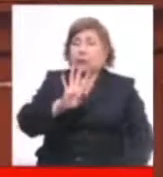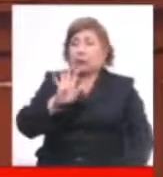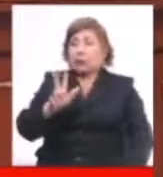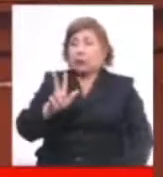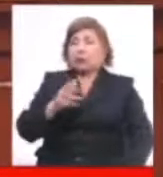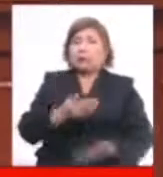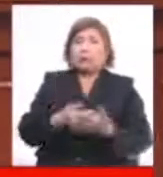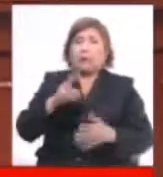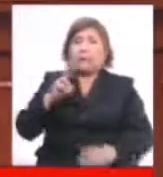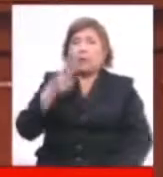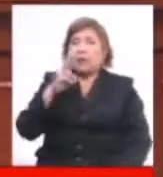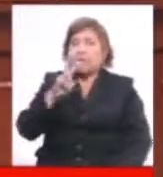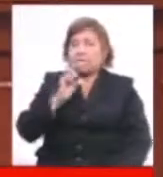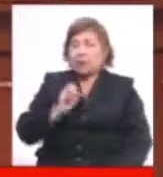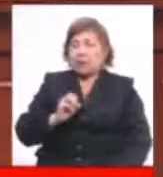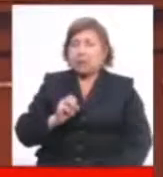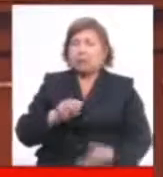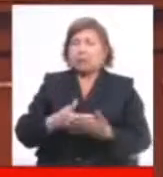5643-2020,